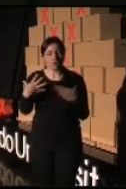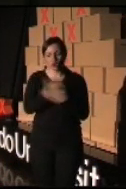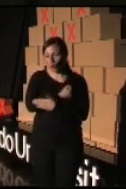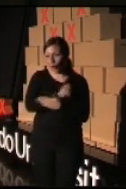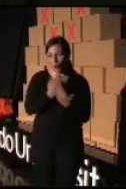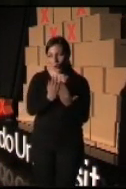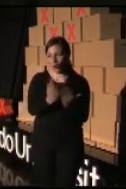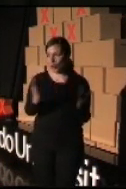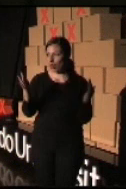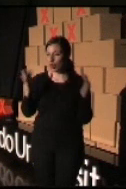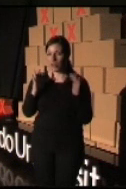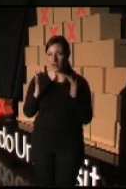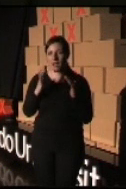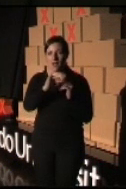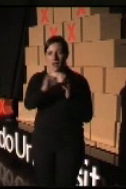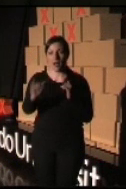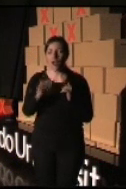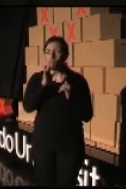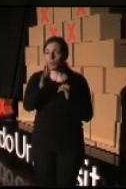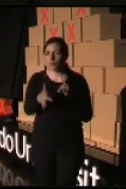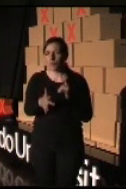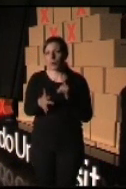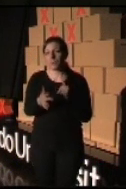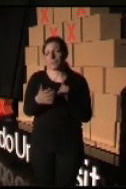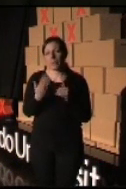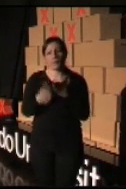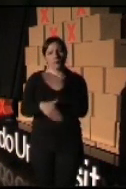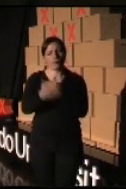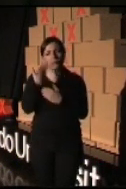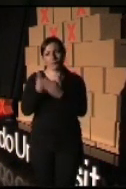rodea. Porque hace mucho tiempo,